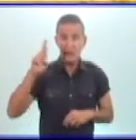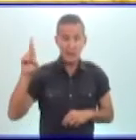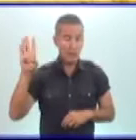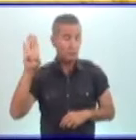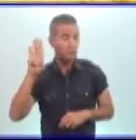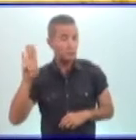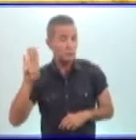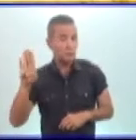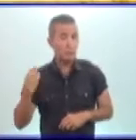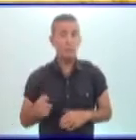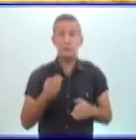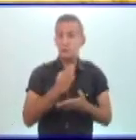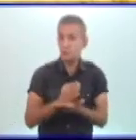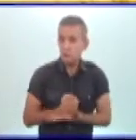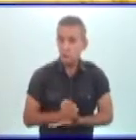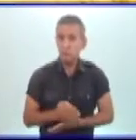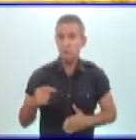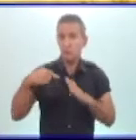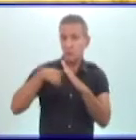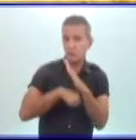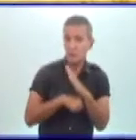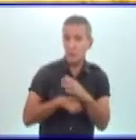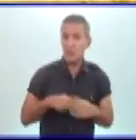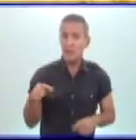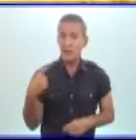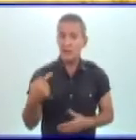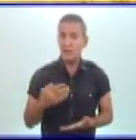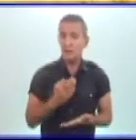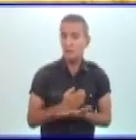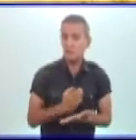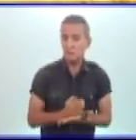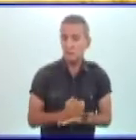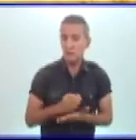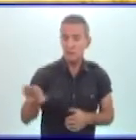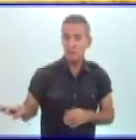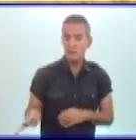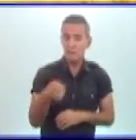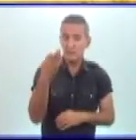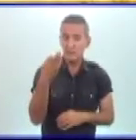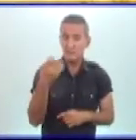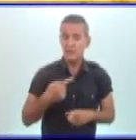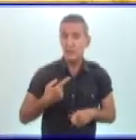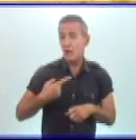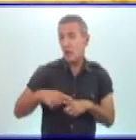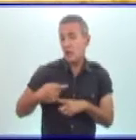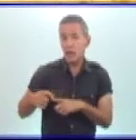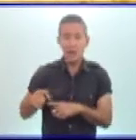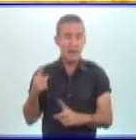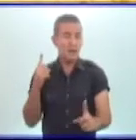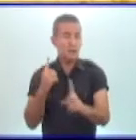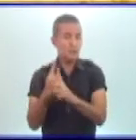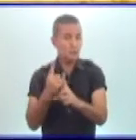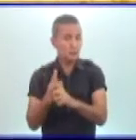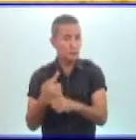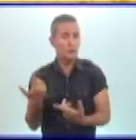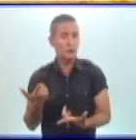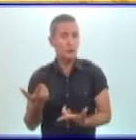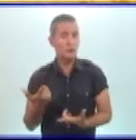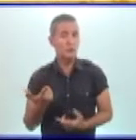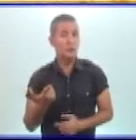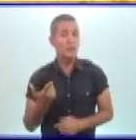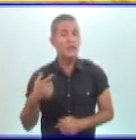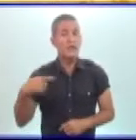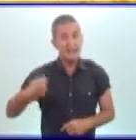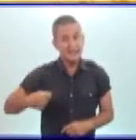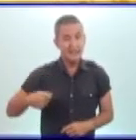a profundidad en nuestra clase, en particular la francesa en otras emisiones, pero sí tenemos que tener en cuenta, muchachos, cómo